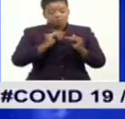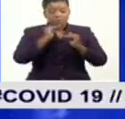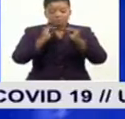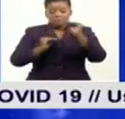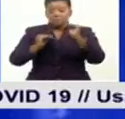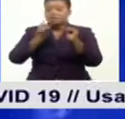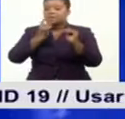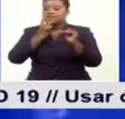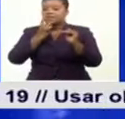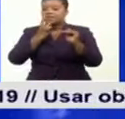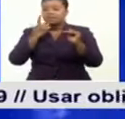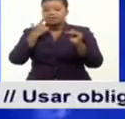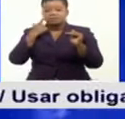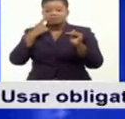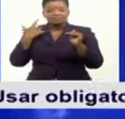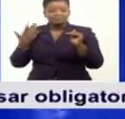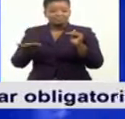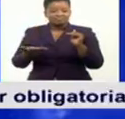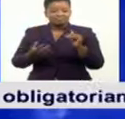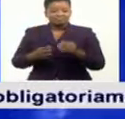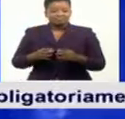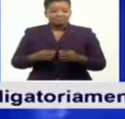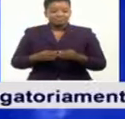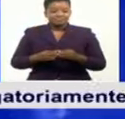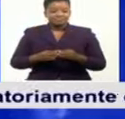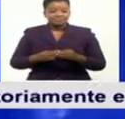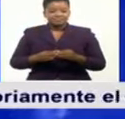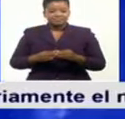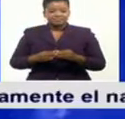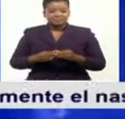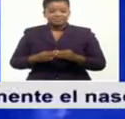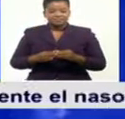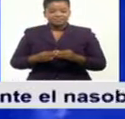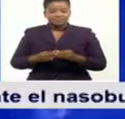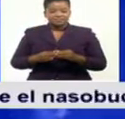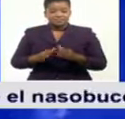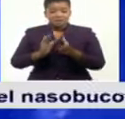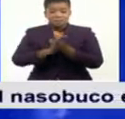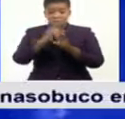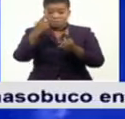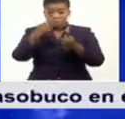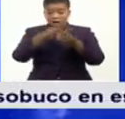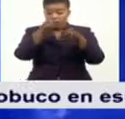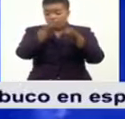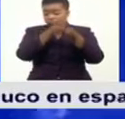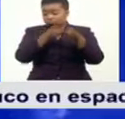ahí cómo en el mes de mayo ya se han diagnosticado